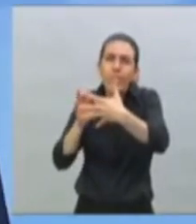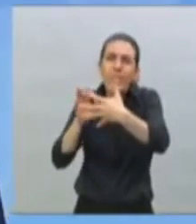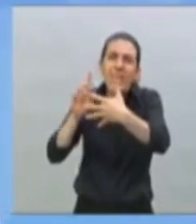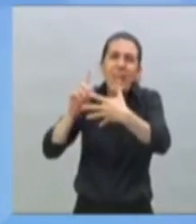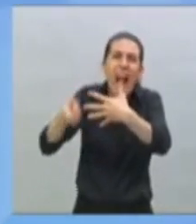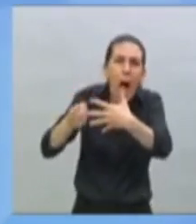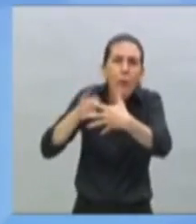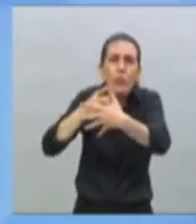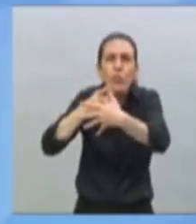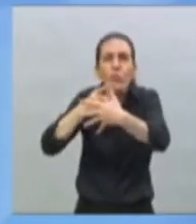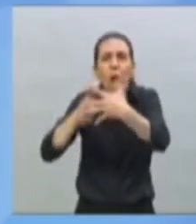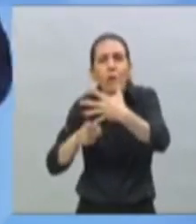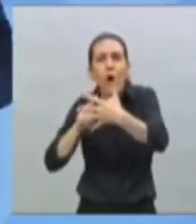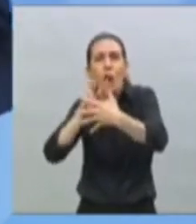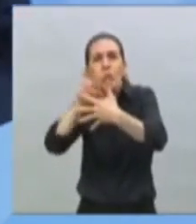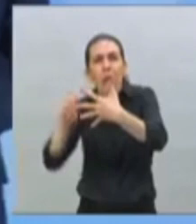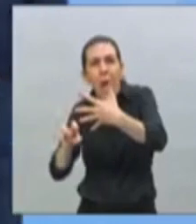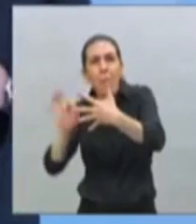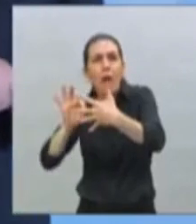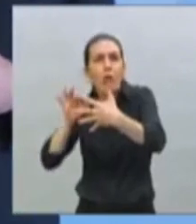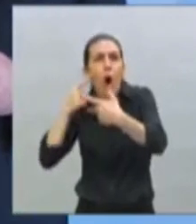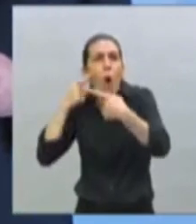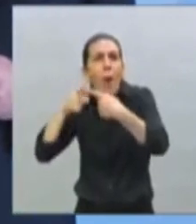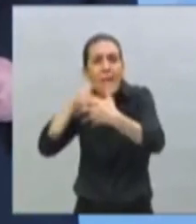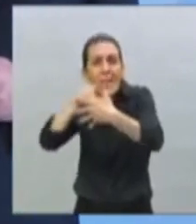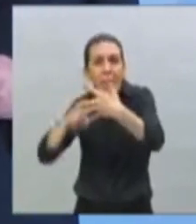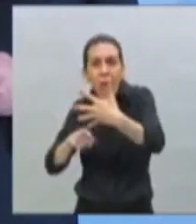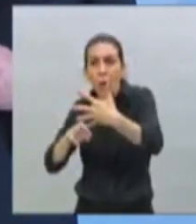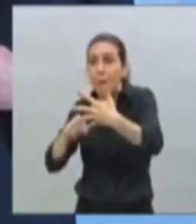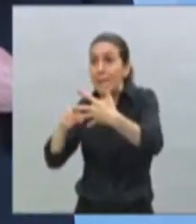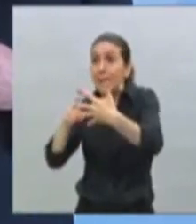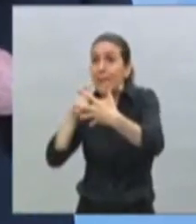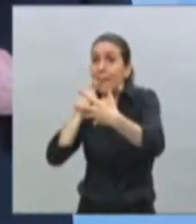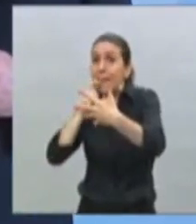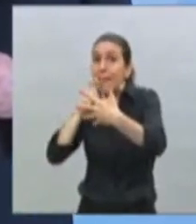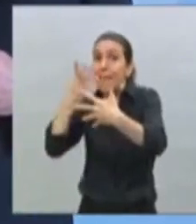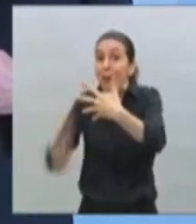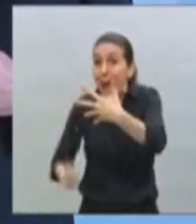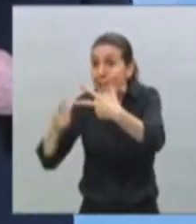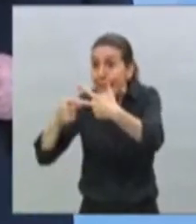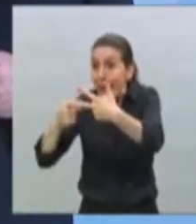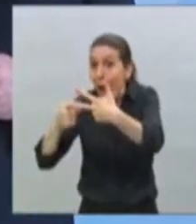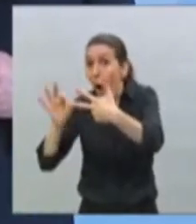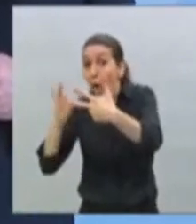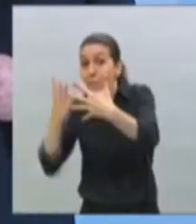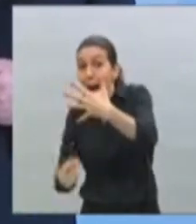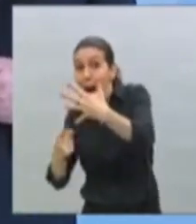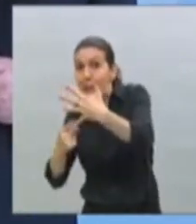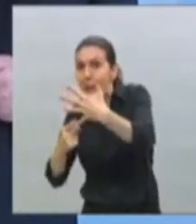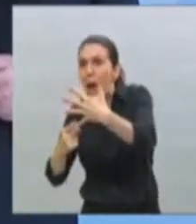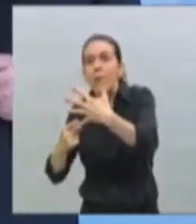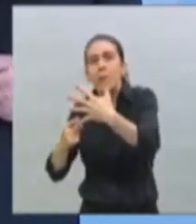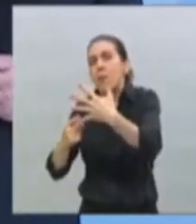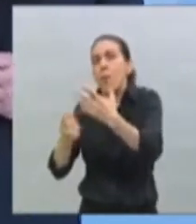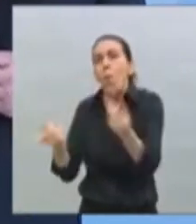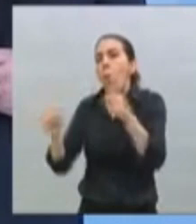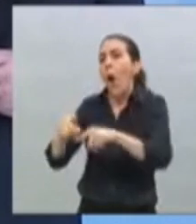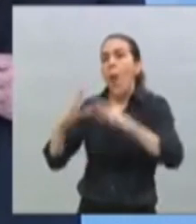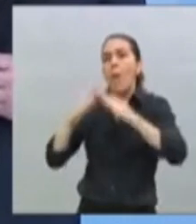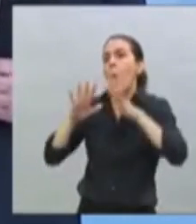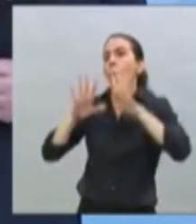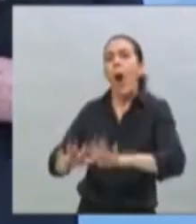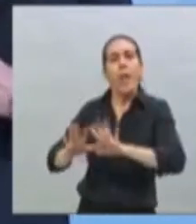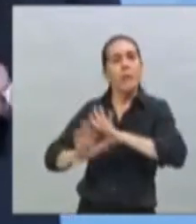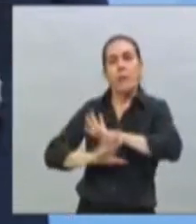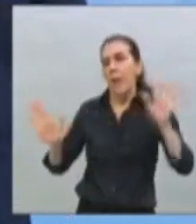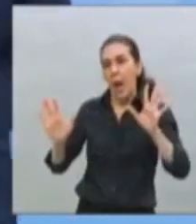o causas o exigencias deja de cumplirse, nosotros vamos a poder dar marcha atrás con la decisión provincial y exigir